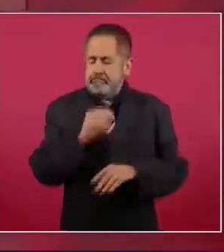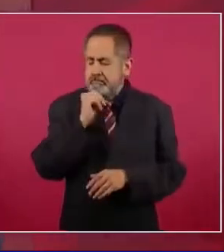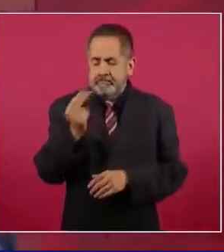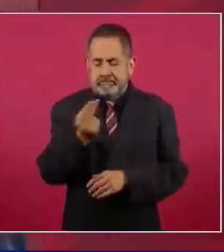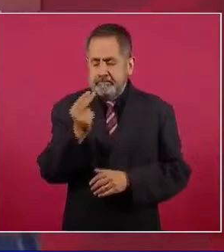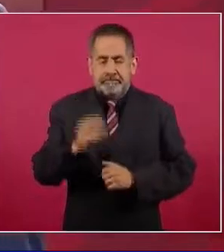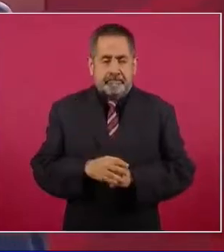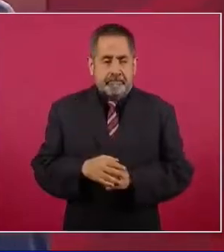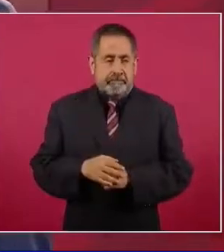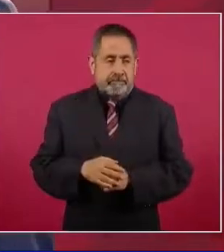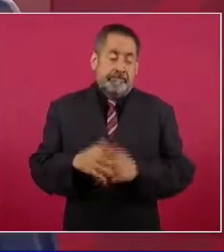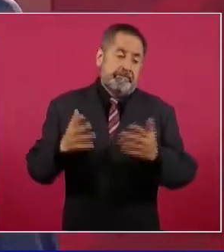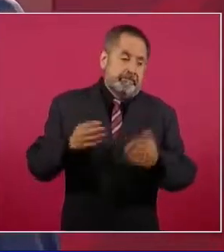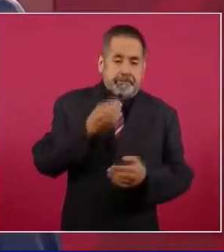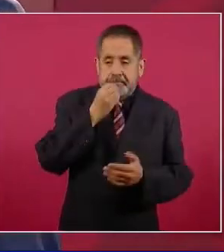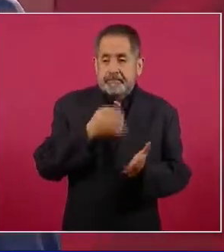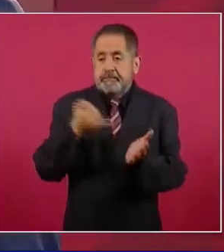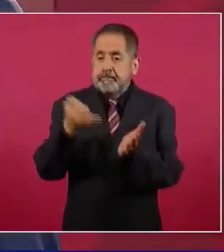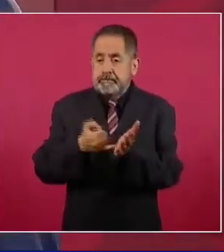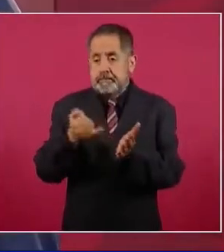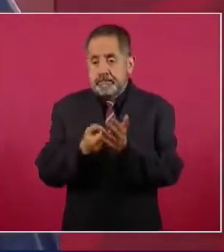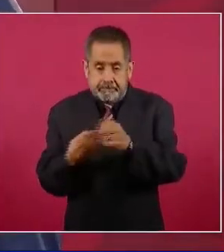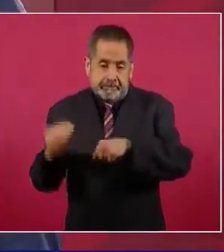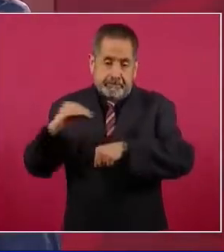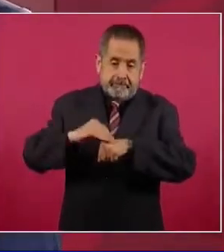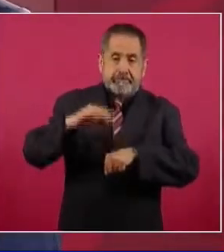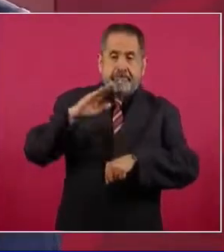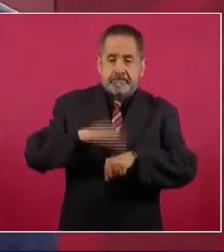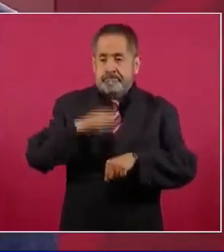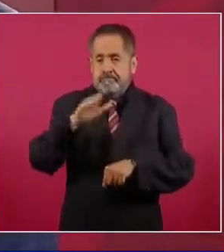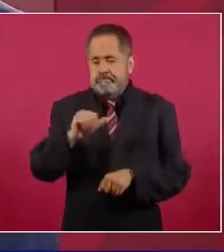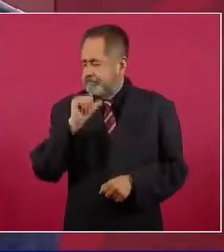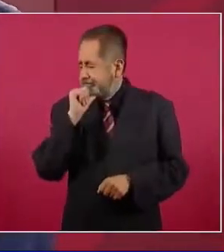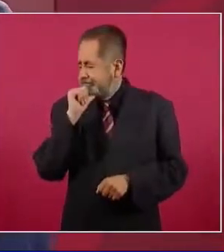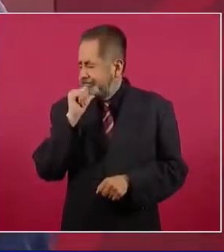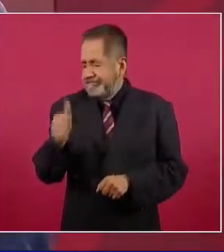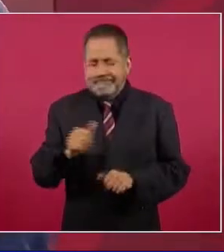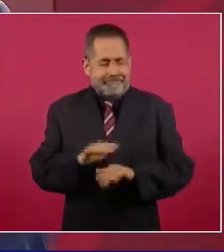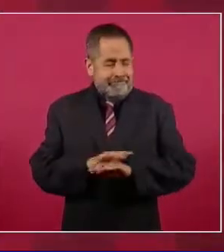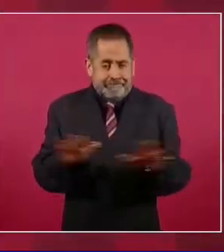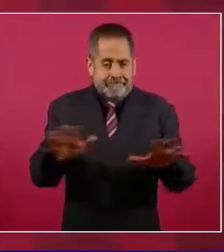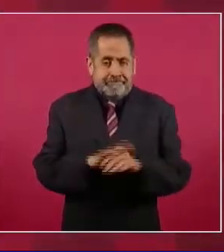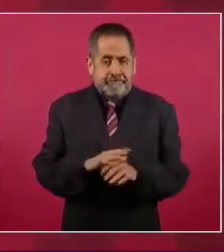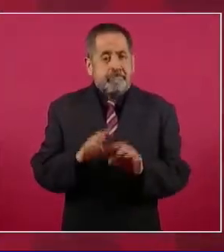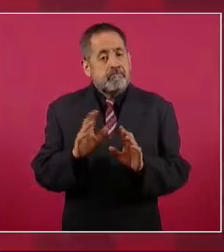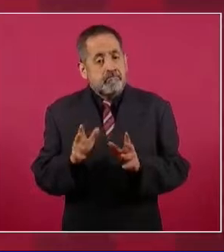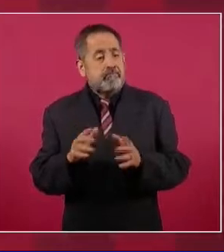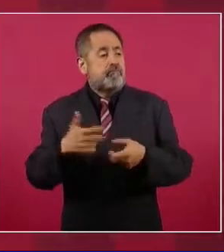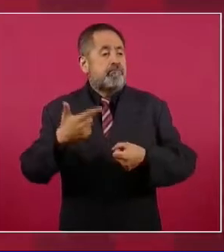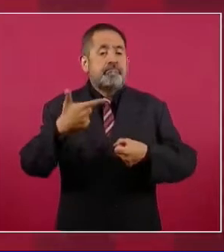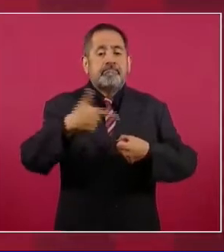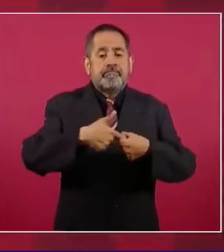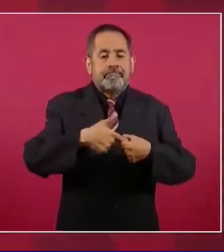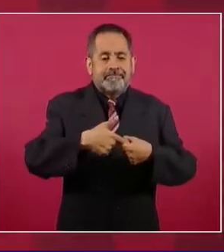los impuestos o que haya gasolinazos,